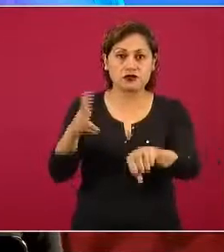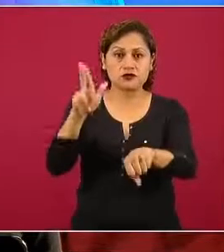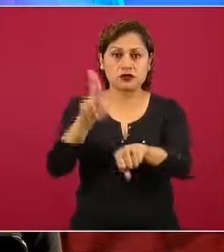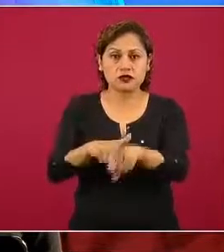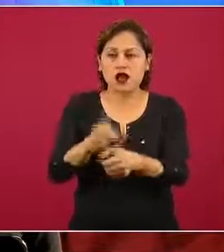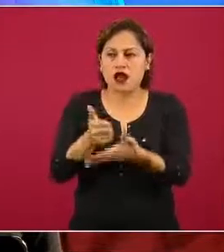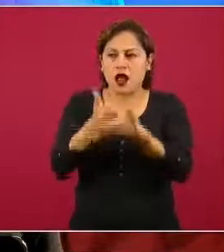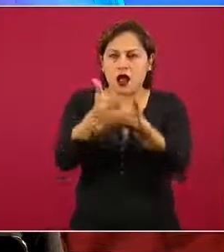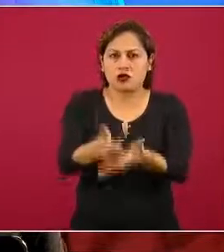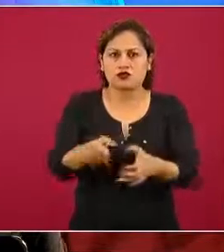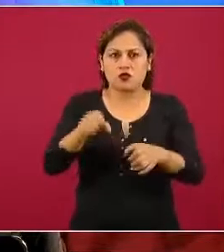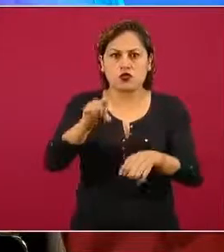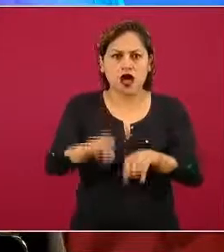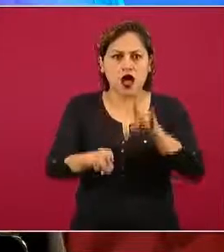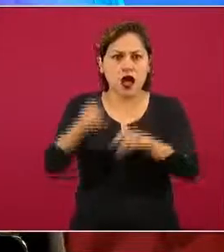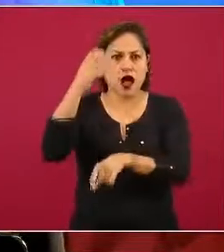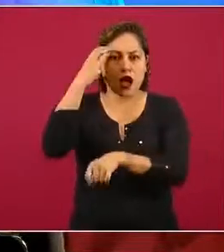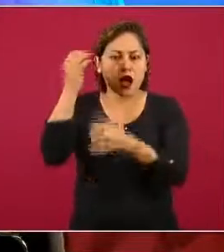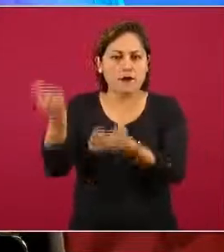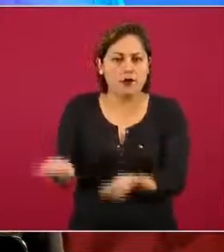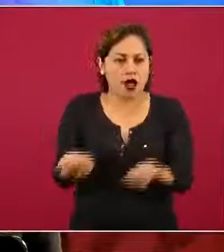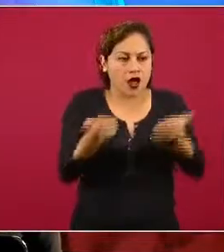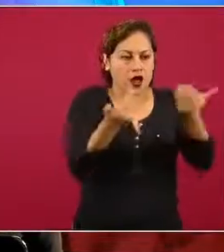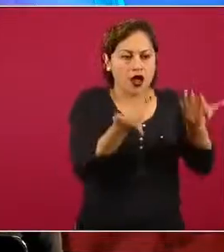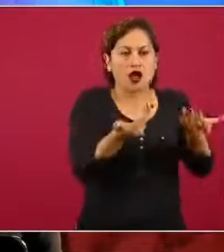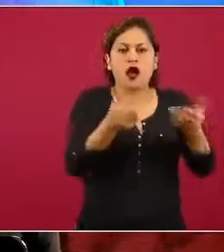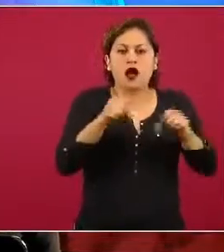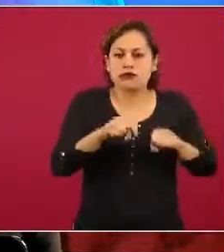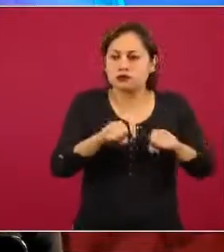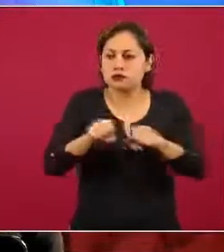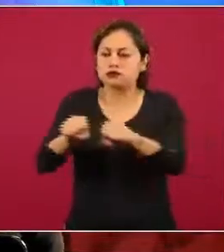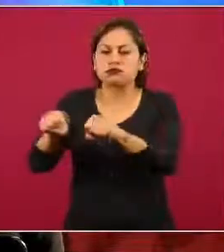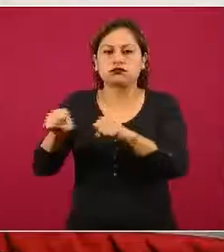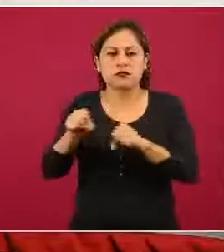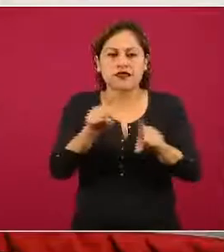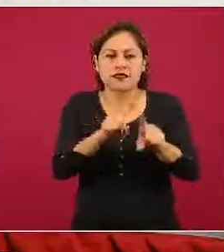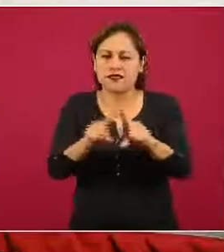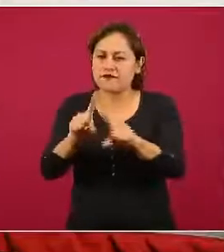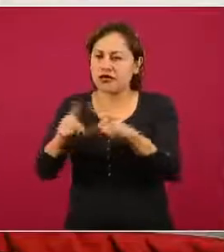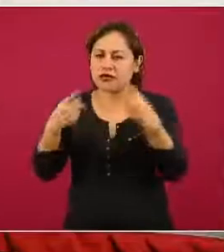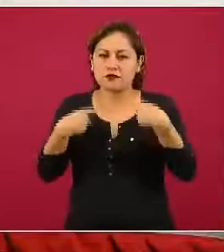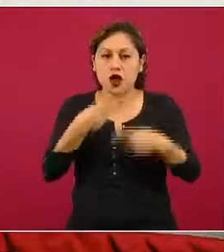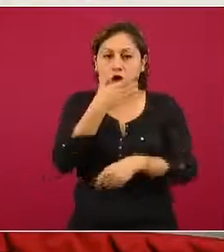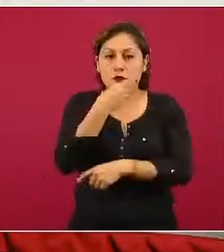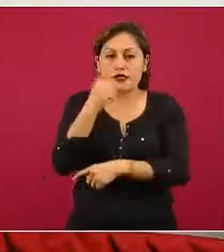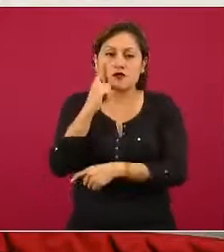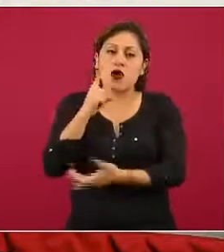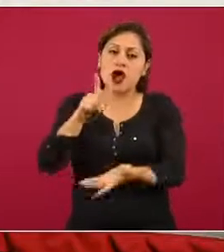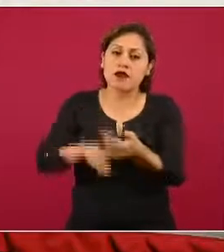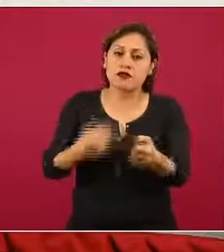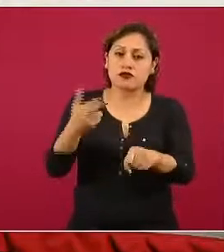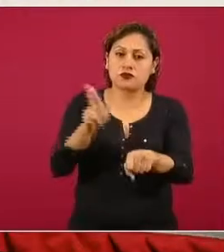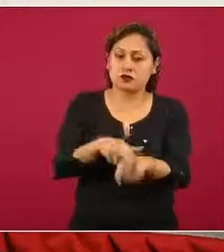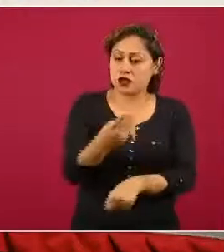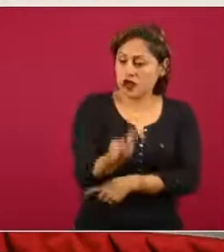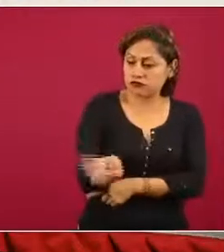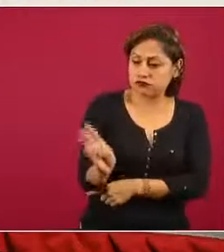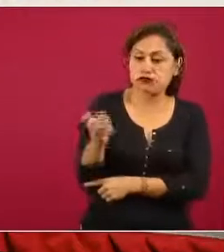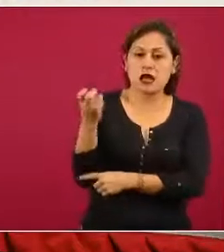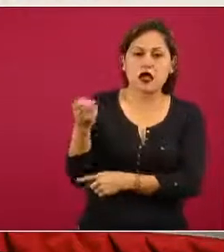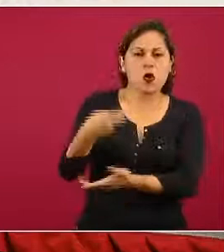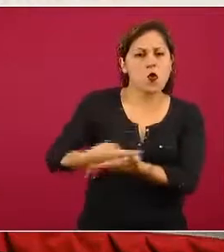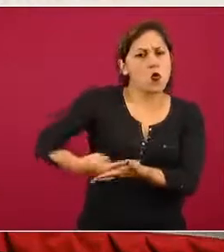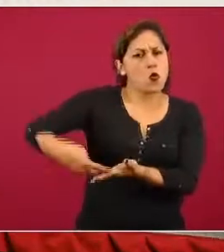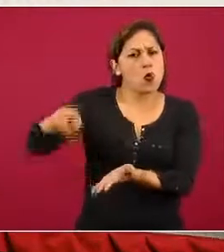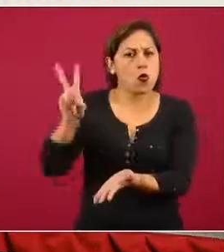traslados, camilleros, camilleras. Nuestras heroínas y nuestros héroes están exhaustos. Tenemos que